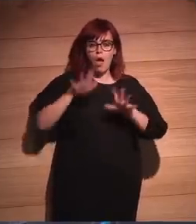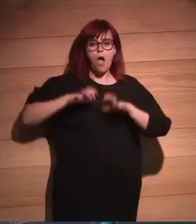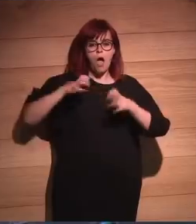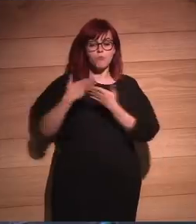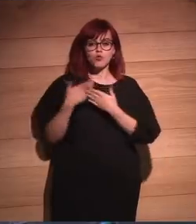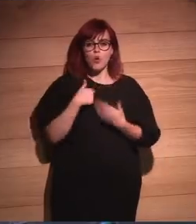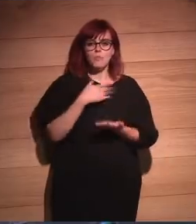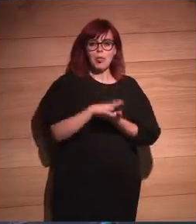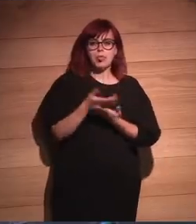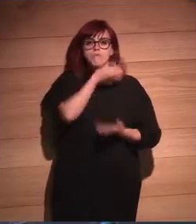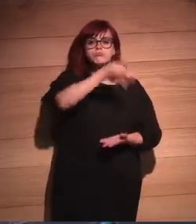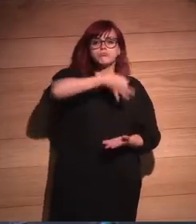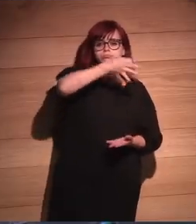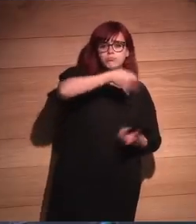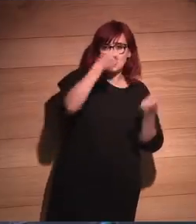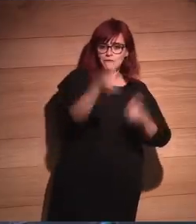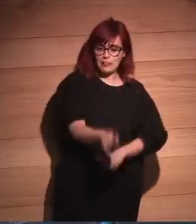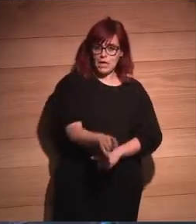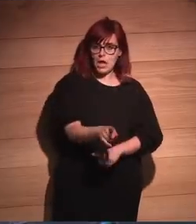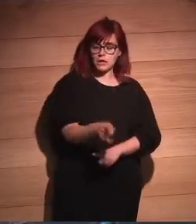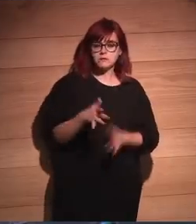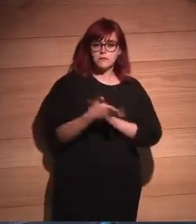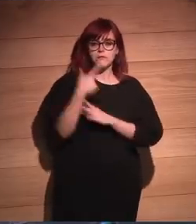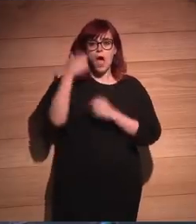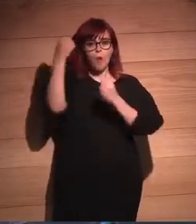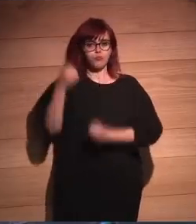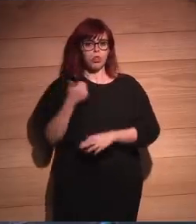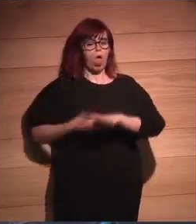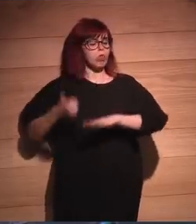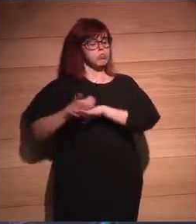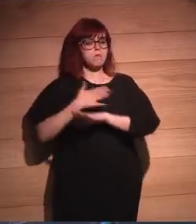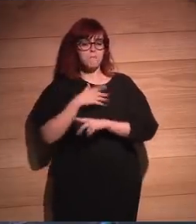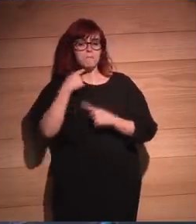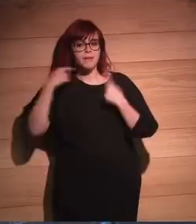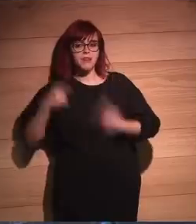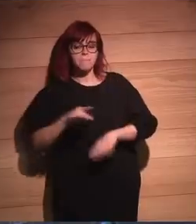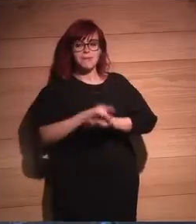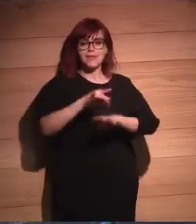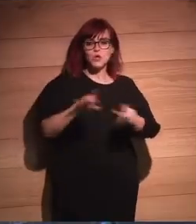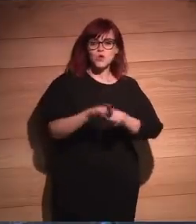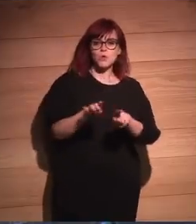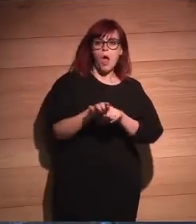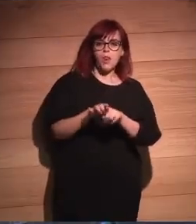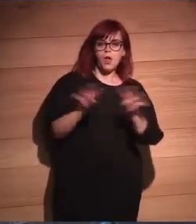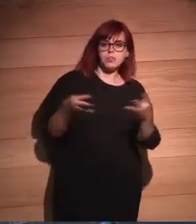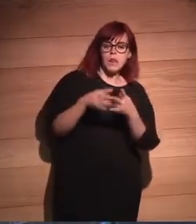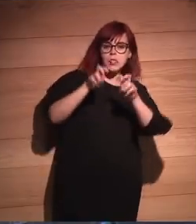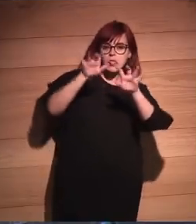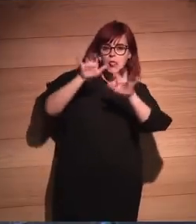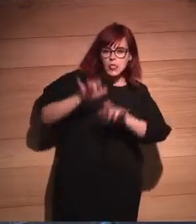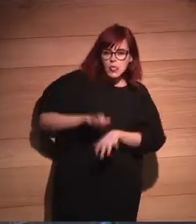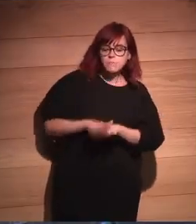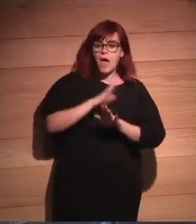mí como intermediario. Con lo cual yo pierdo mi autoritas, igual que la pierde el médico cuando la gente entra y ve cuáles